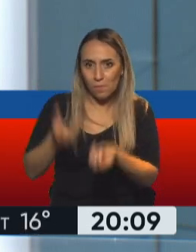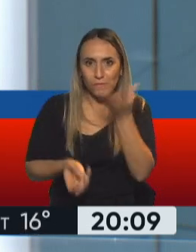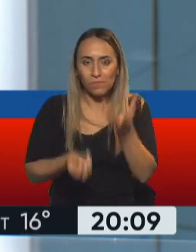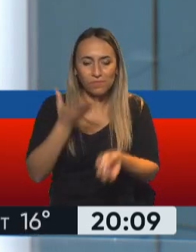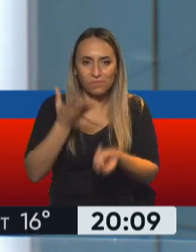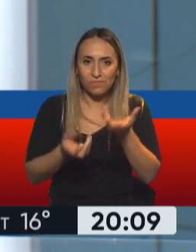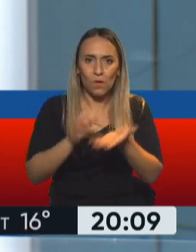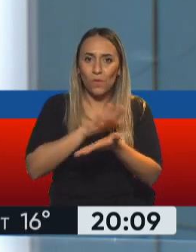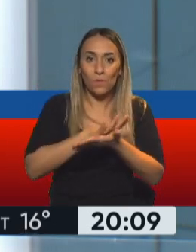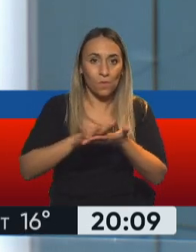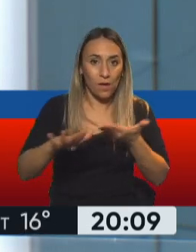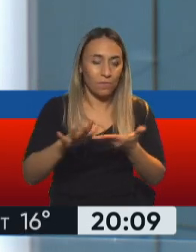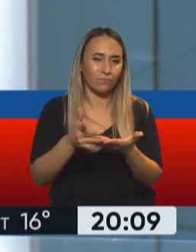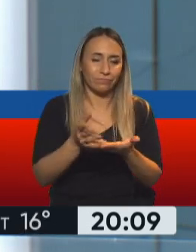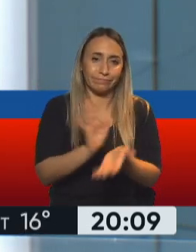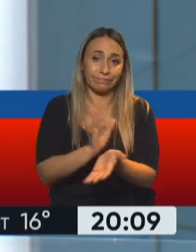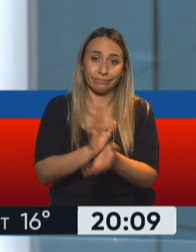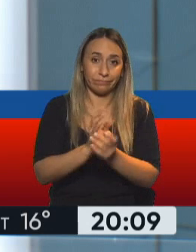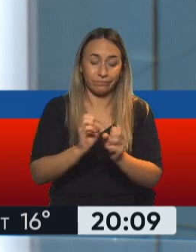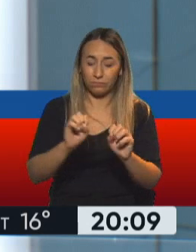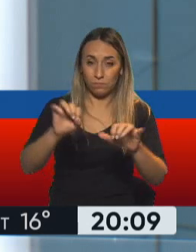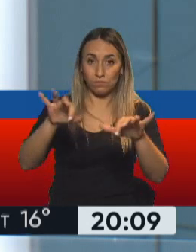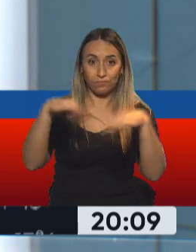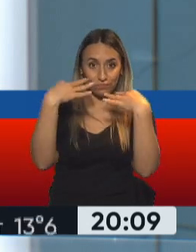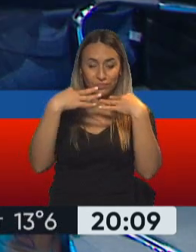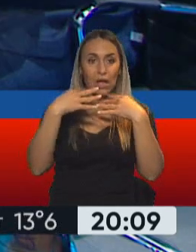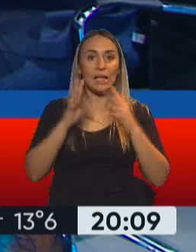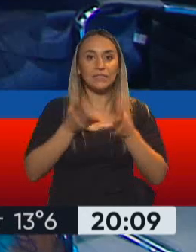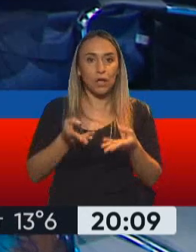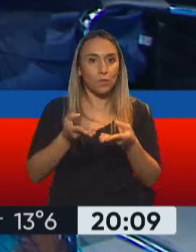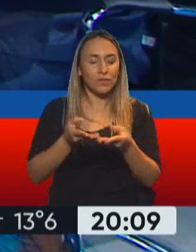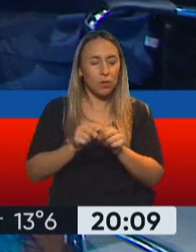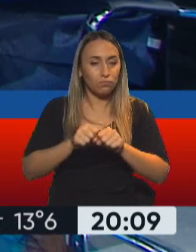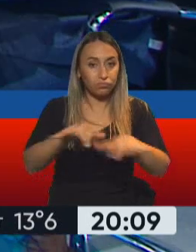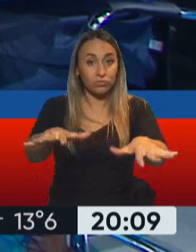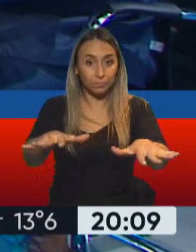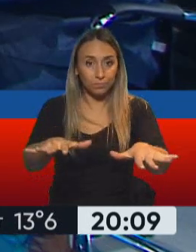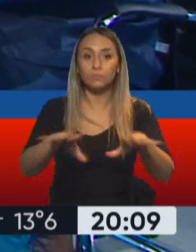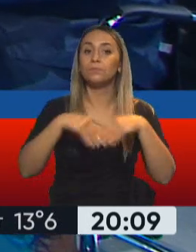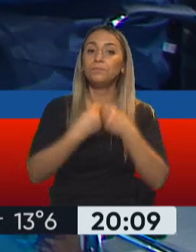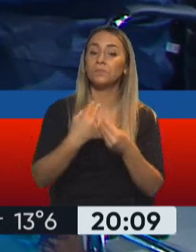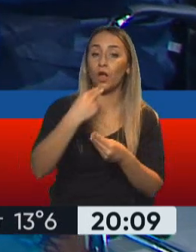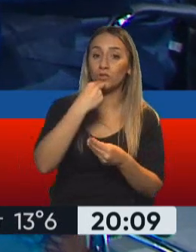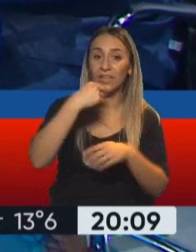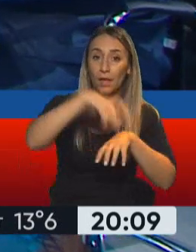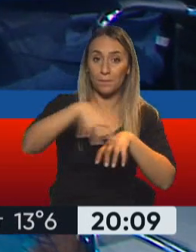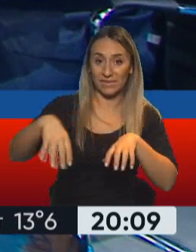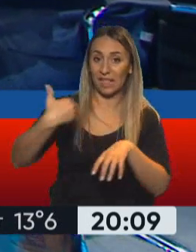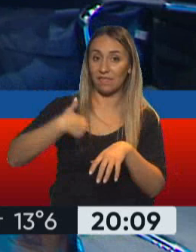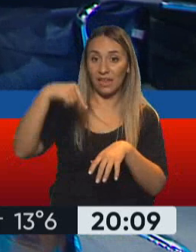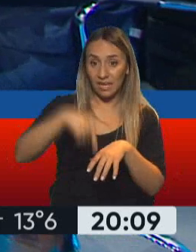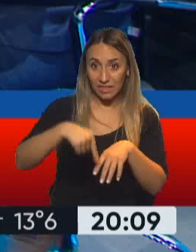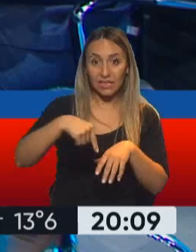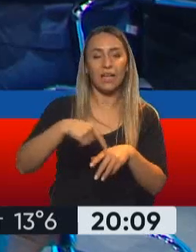que se pongan de moda rápido, hace que el servicio sirva rápido y se expanda. Acá podemos ver, fíjate. Estas son las 11 empresas argentinas que se han transformado en